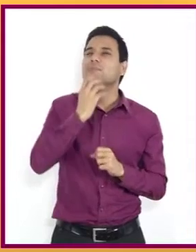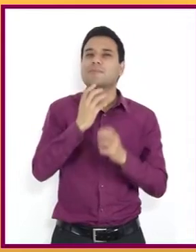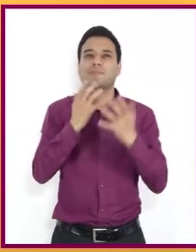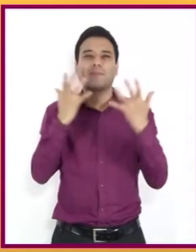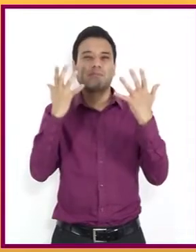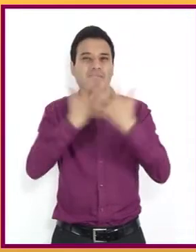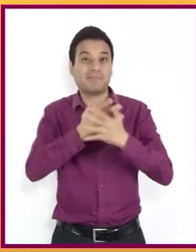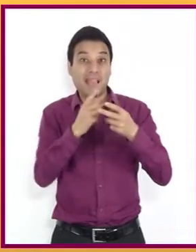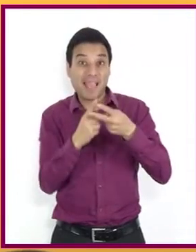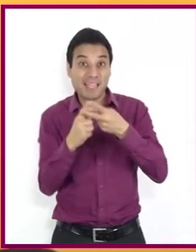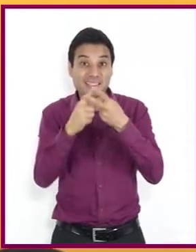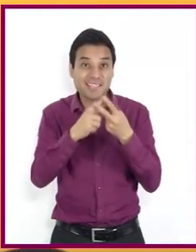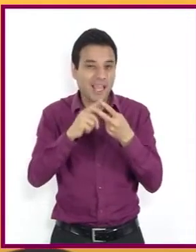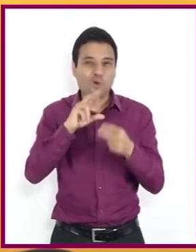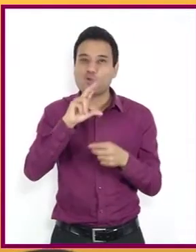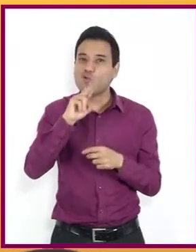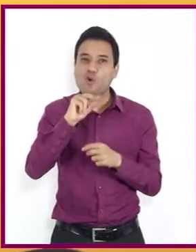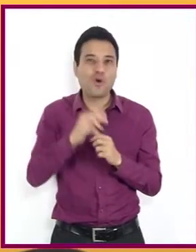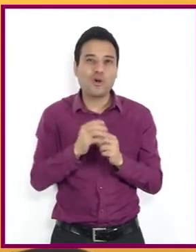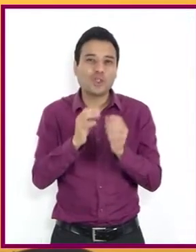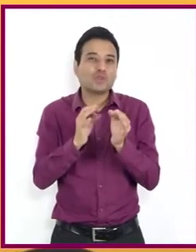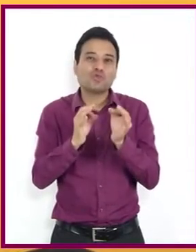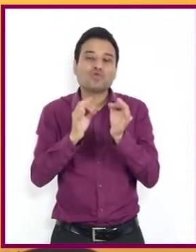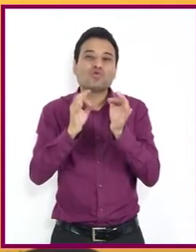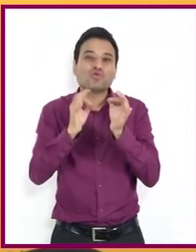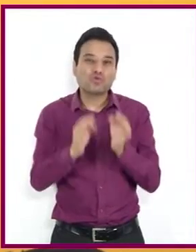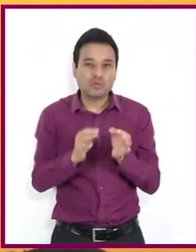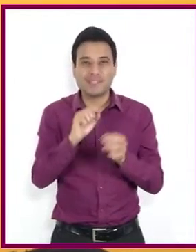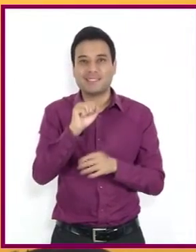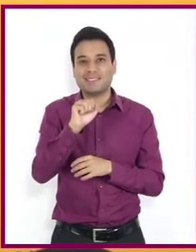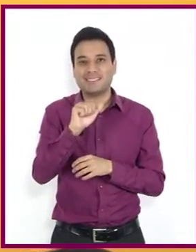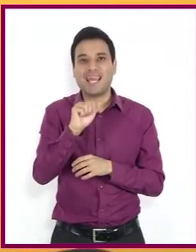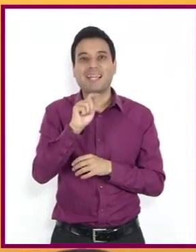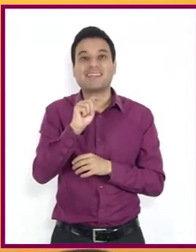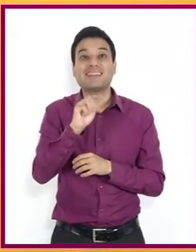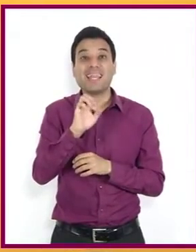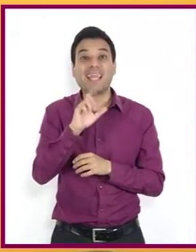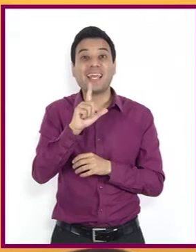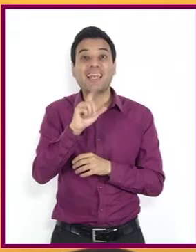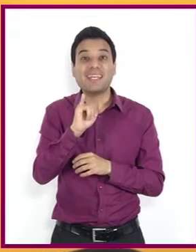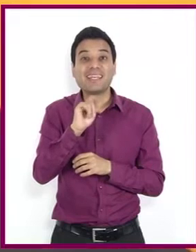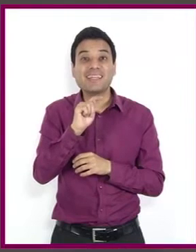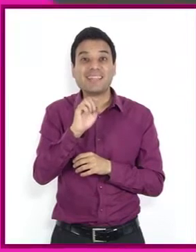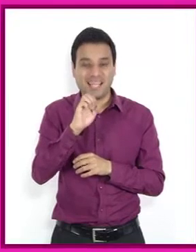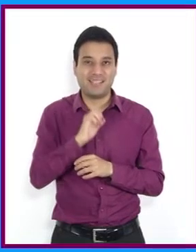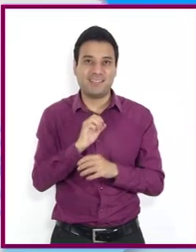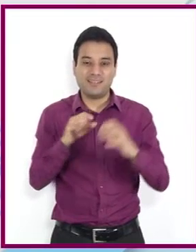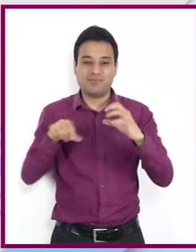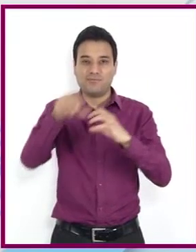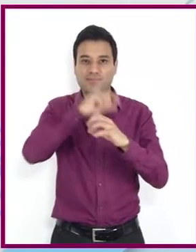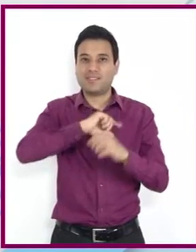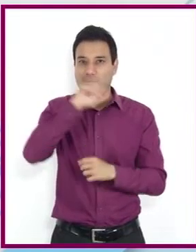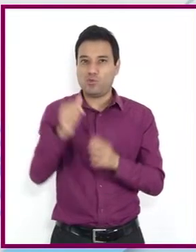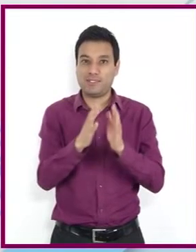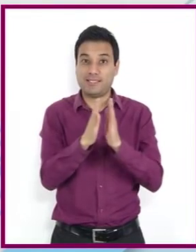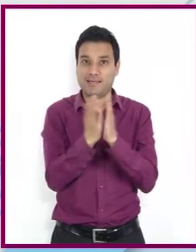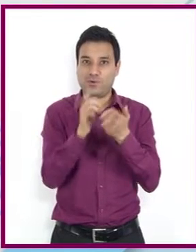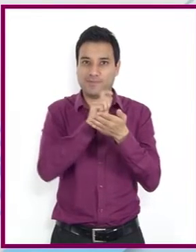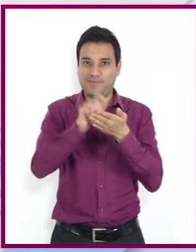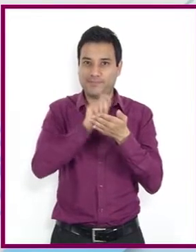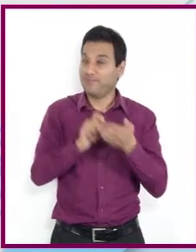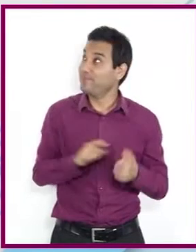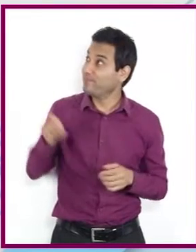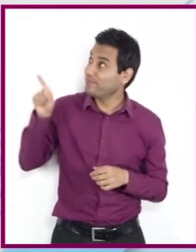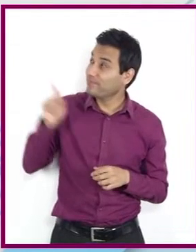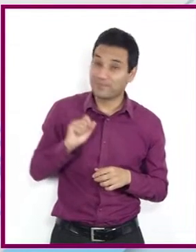eran estrellas, sino satélites planetarios y publicó sus conclusiones en su obra titulada Sidereus